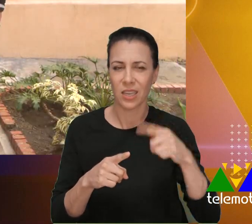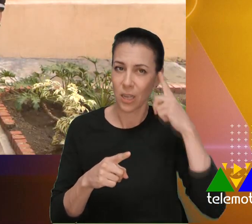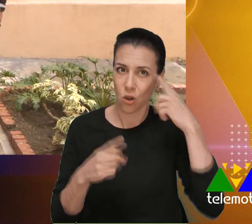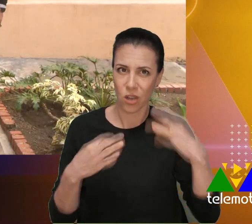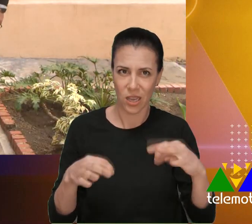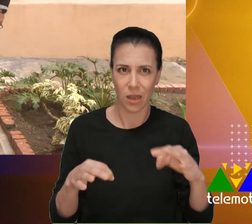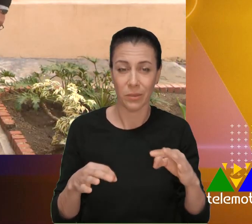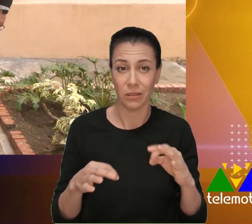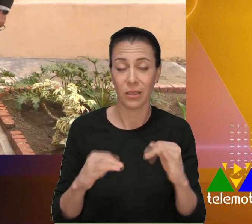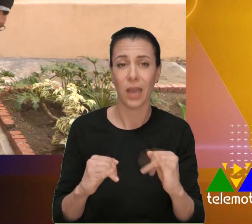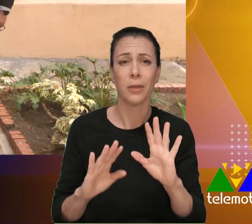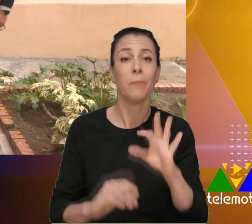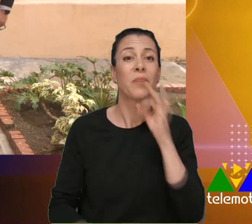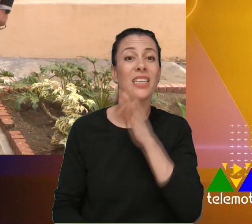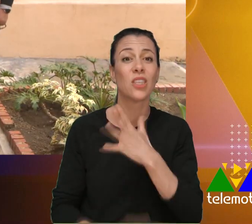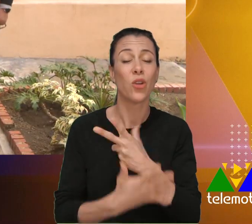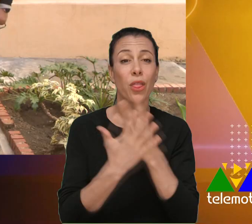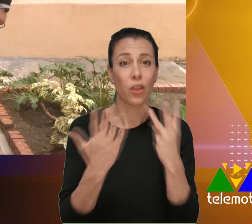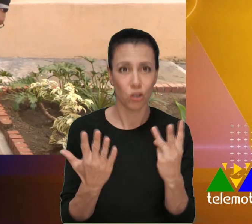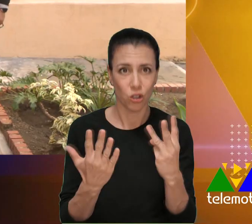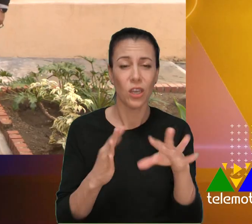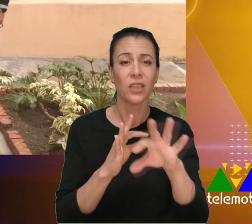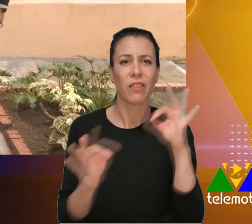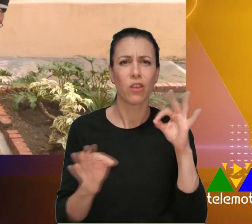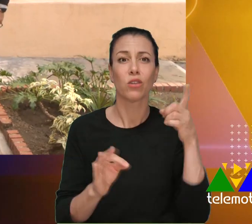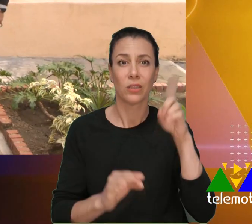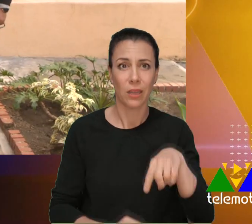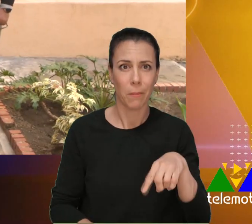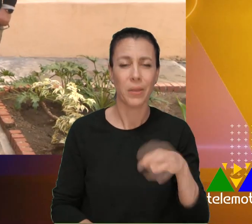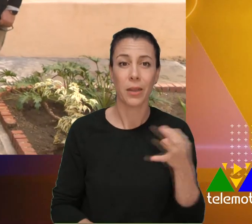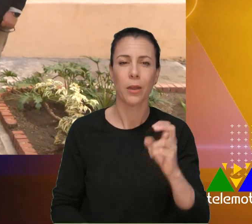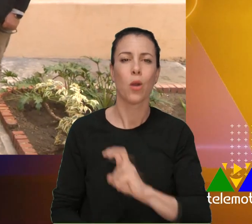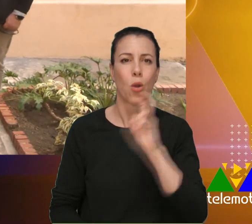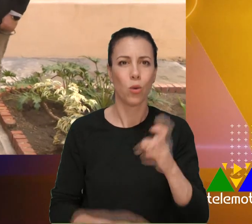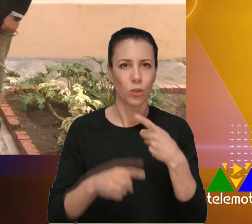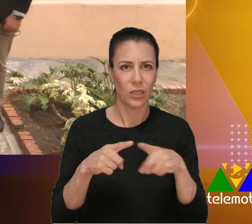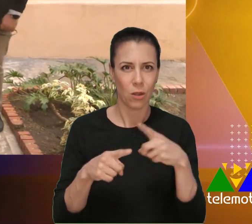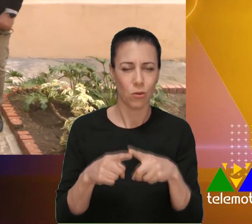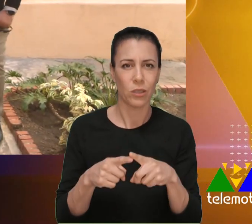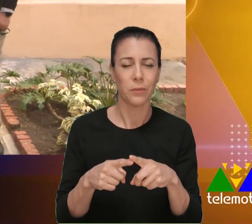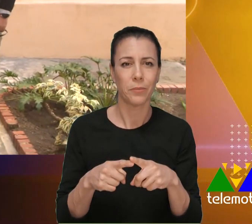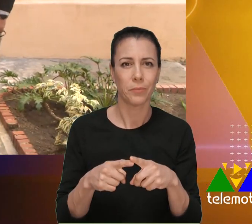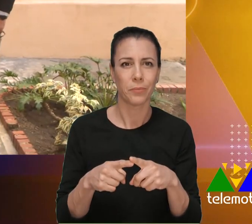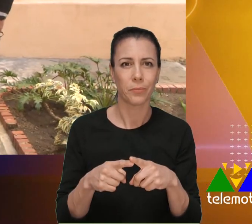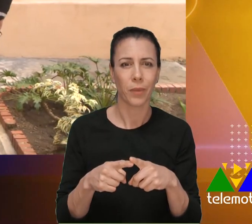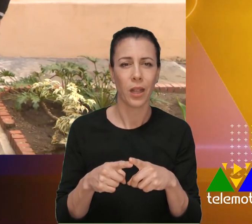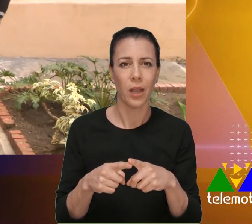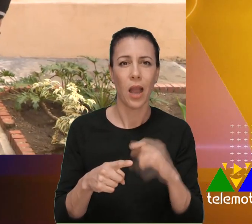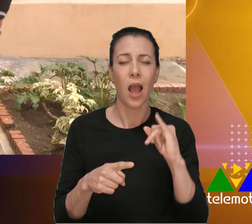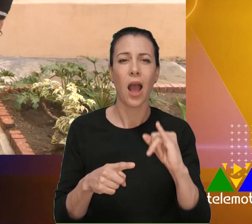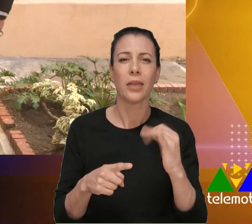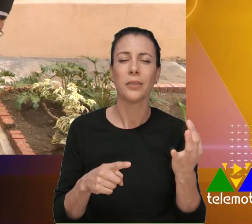lógicamente. En el siglo XVIII decidieron también otra cosa, que era, tenían el